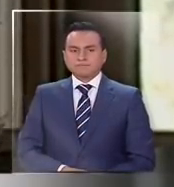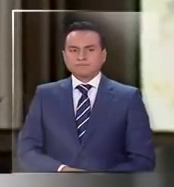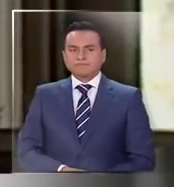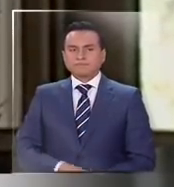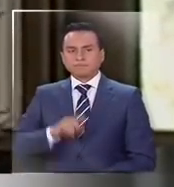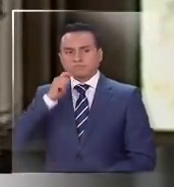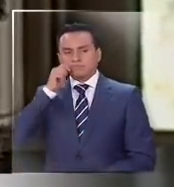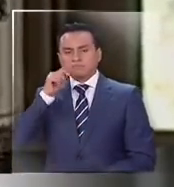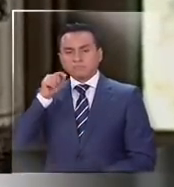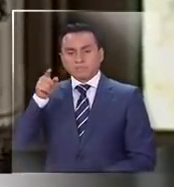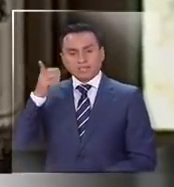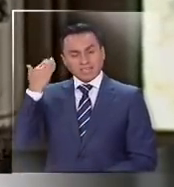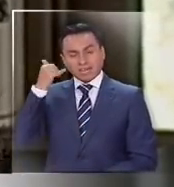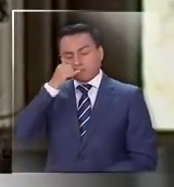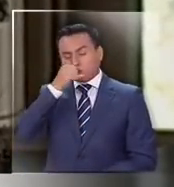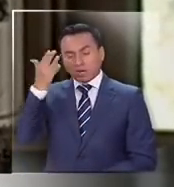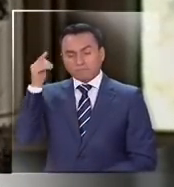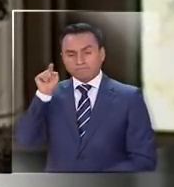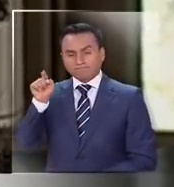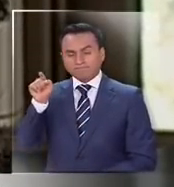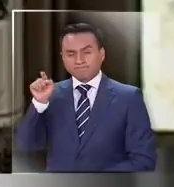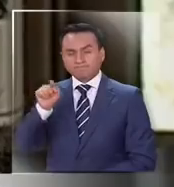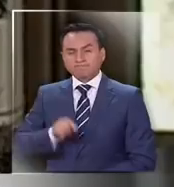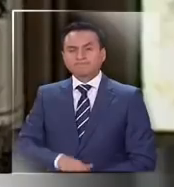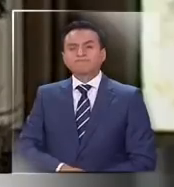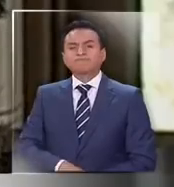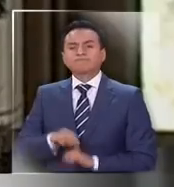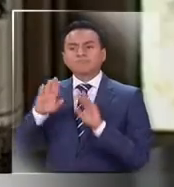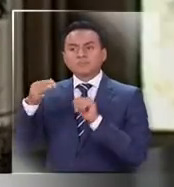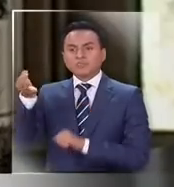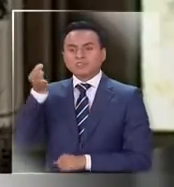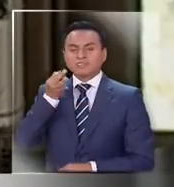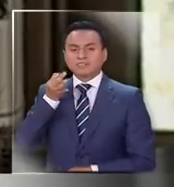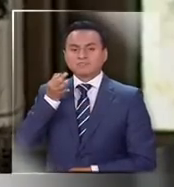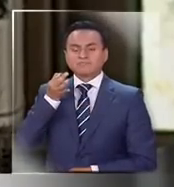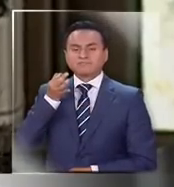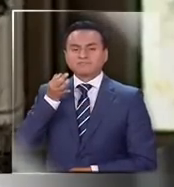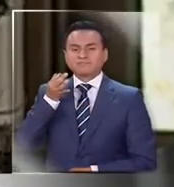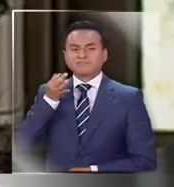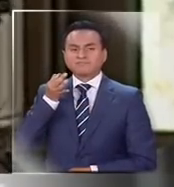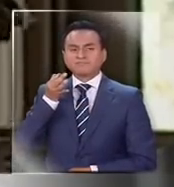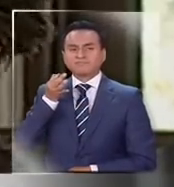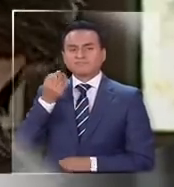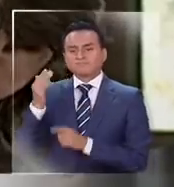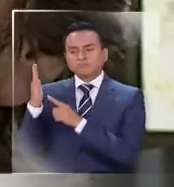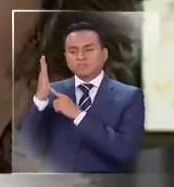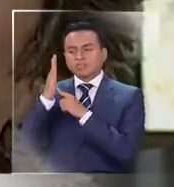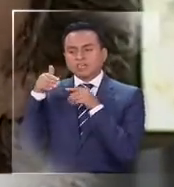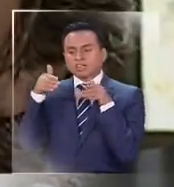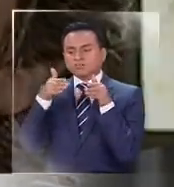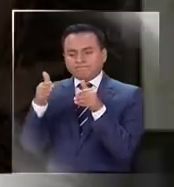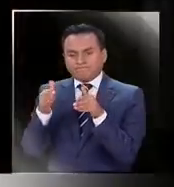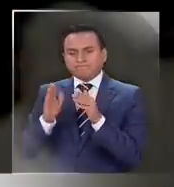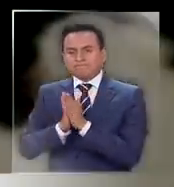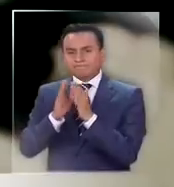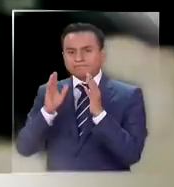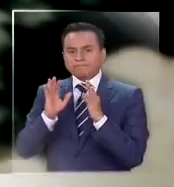Y por sobre todo en esa época, como él decía, nos mostrara el camino a la